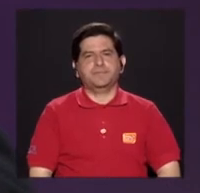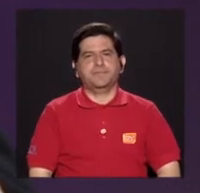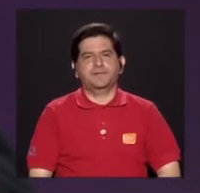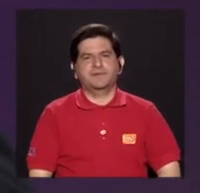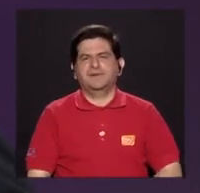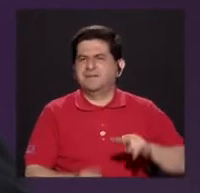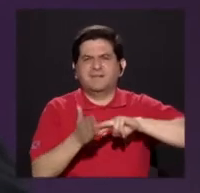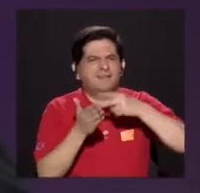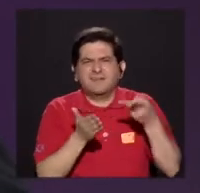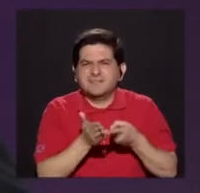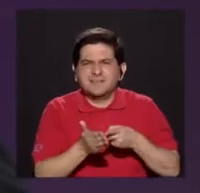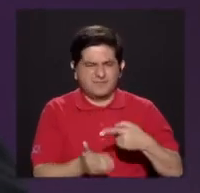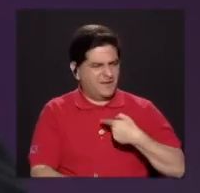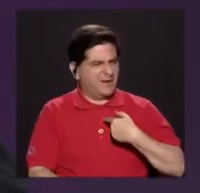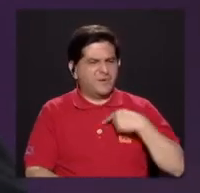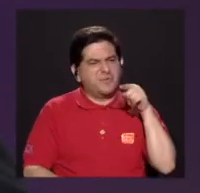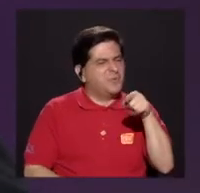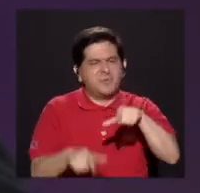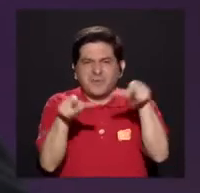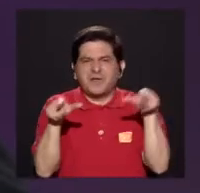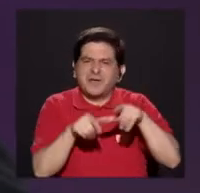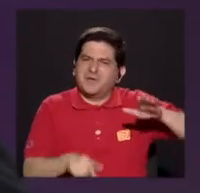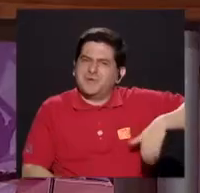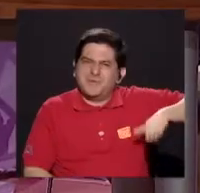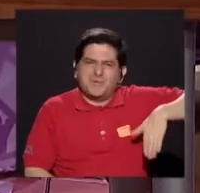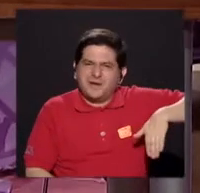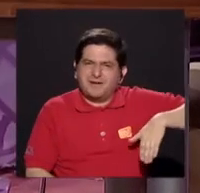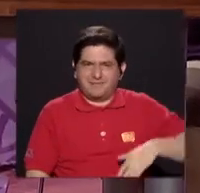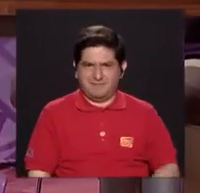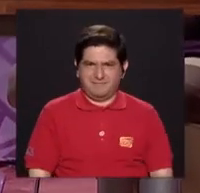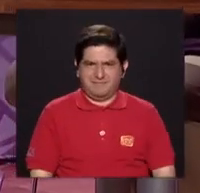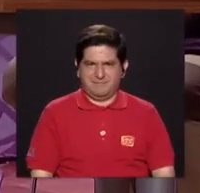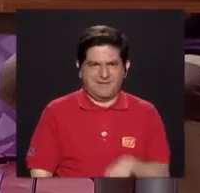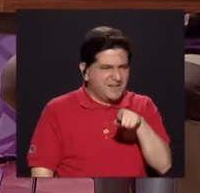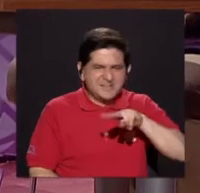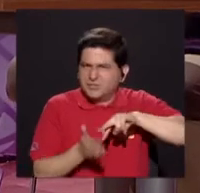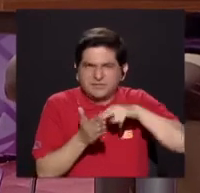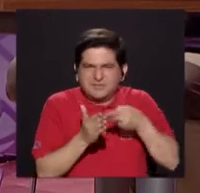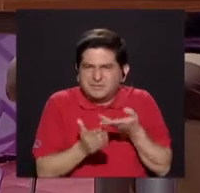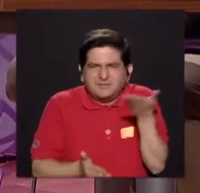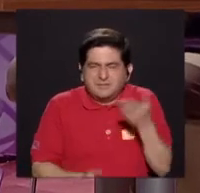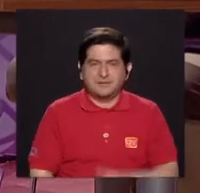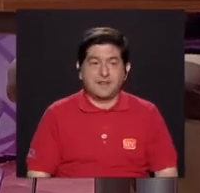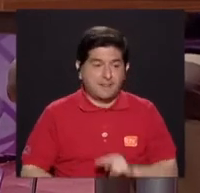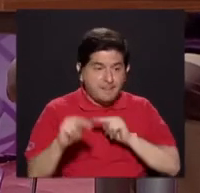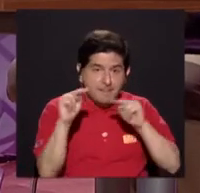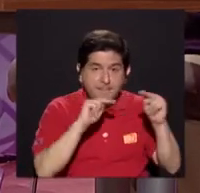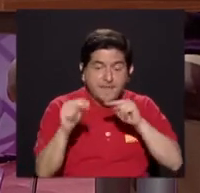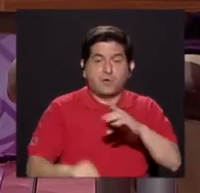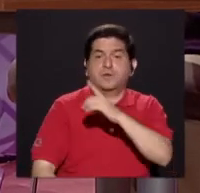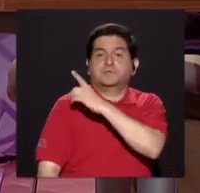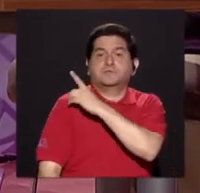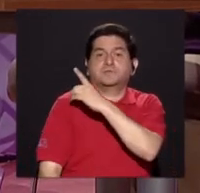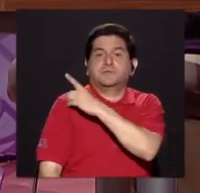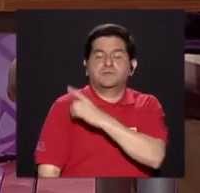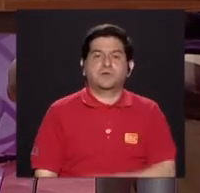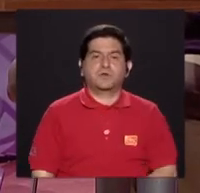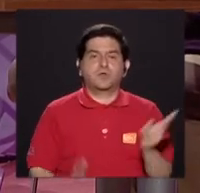¿qué significa llegar tarde? Ese es el punto, ¿qué significa llegar tarde? La negociación por el directorio